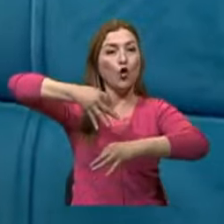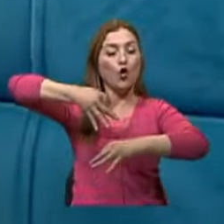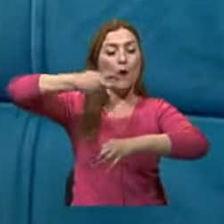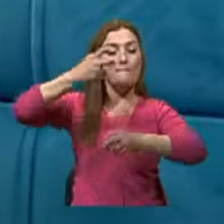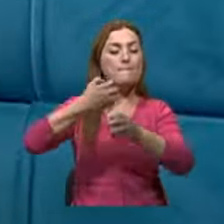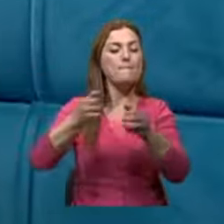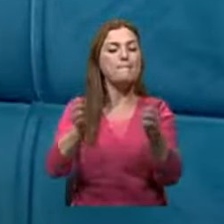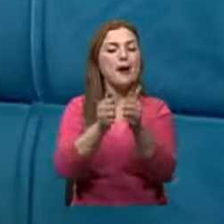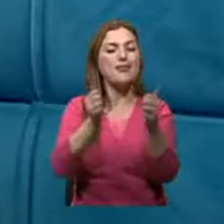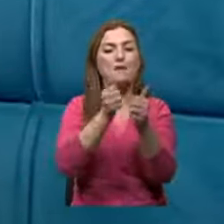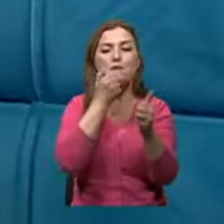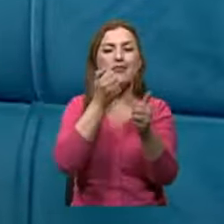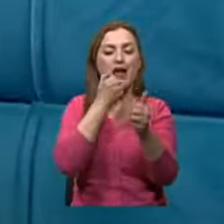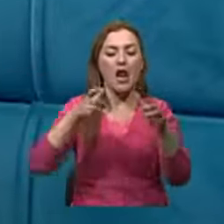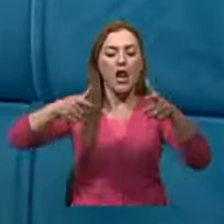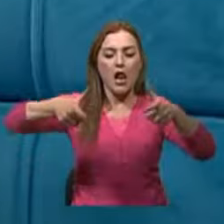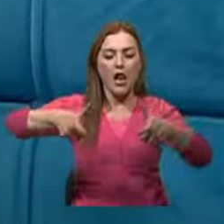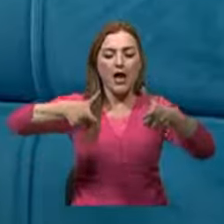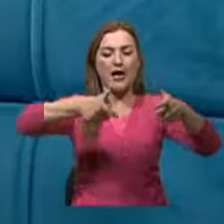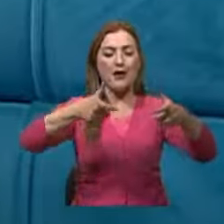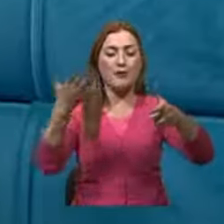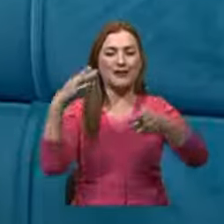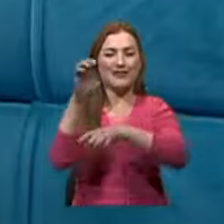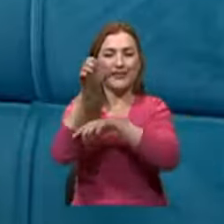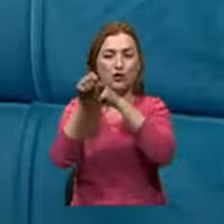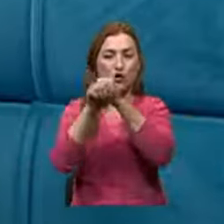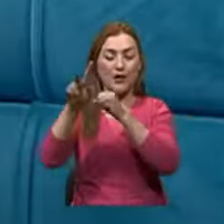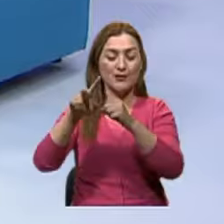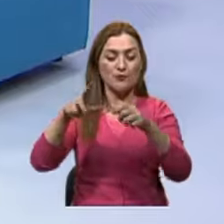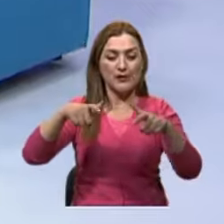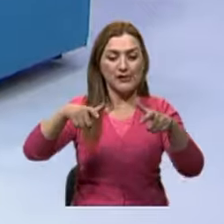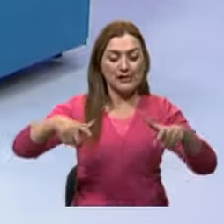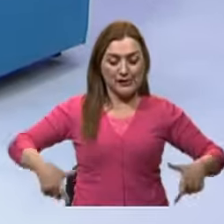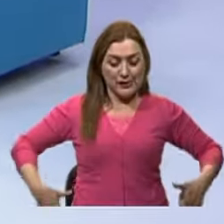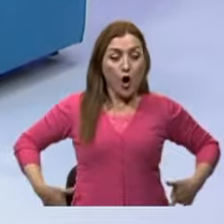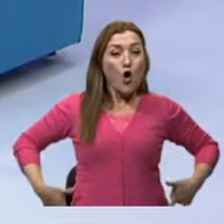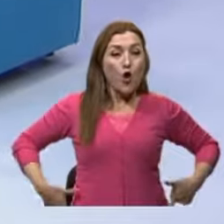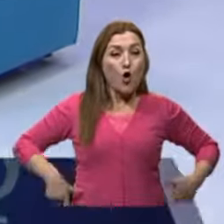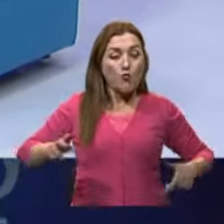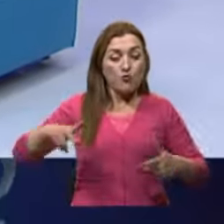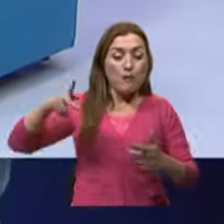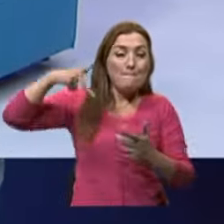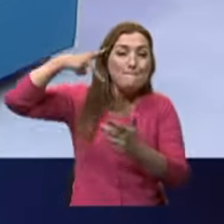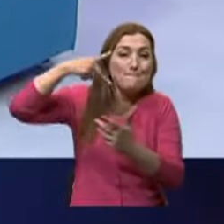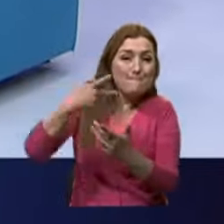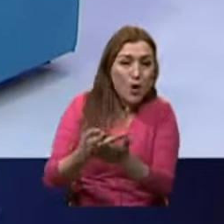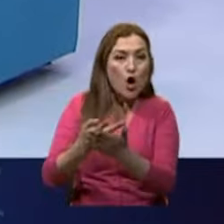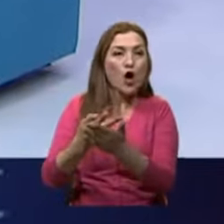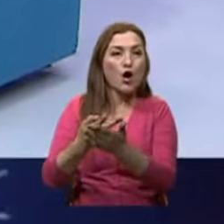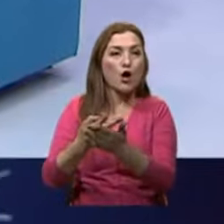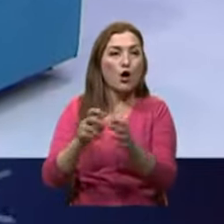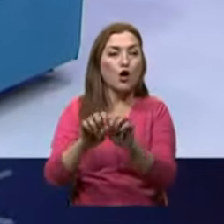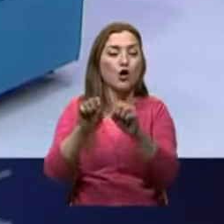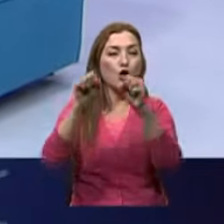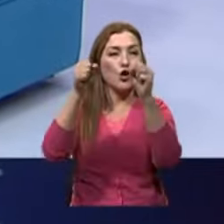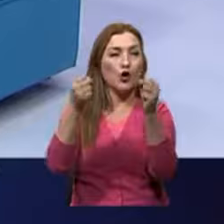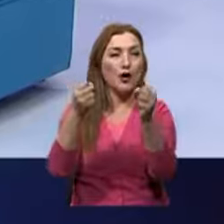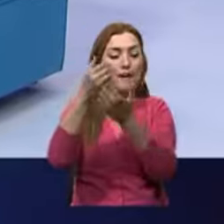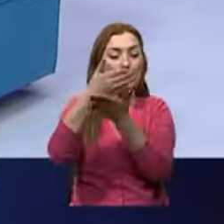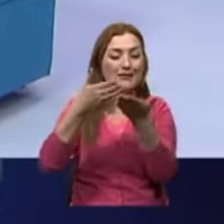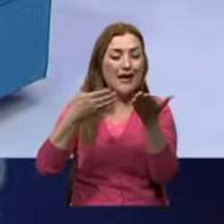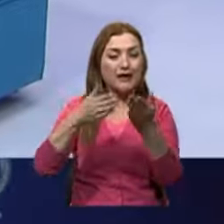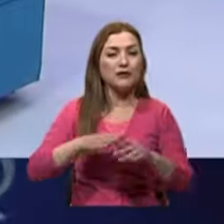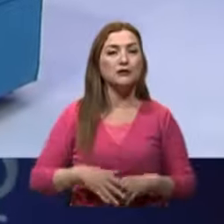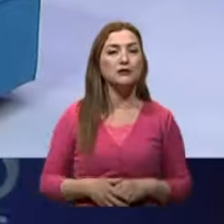placa. Lamentablemente, por una caída en enero de este año, esa prótesis de esa cadera se fracturó, está rota a la mitad.